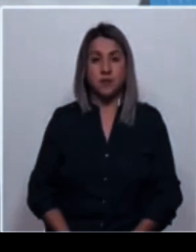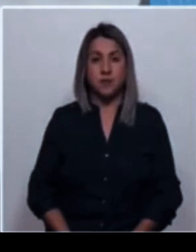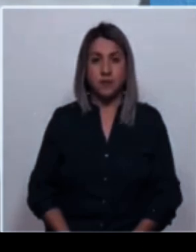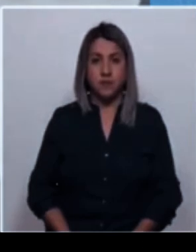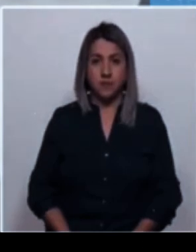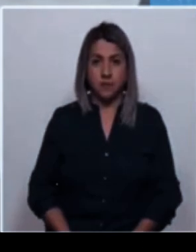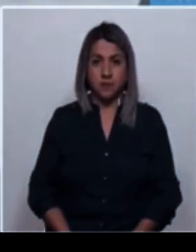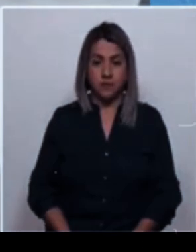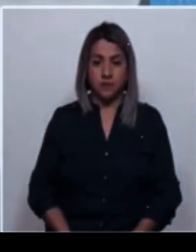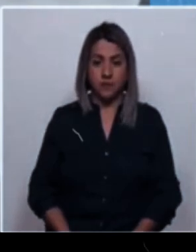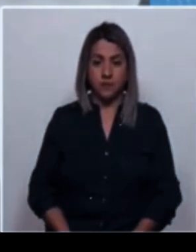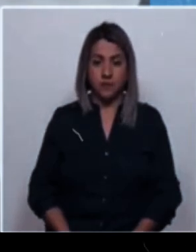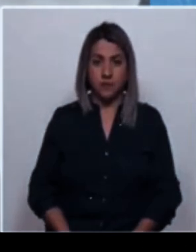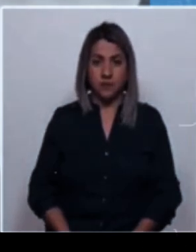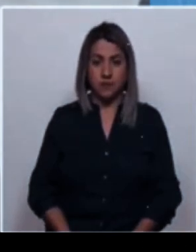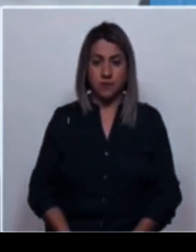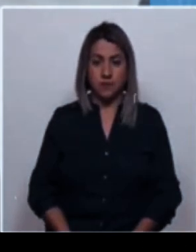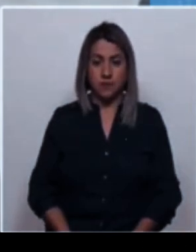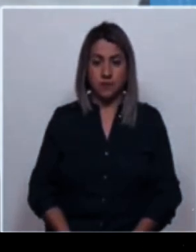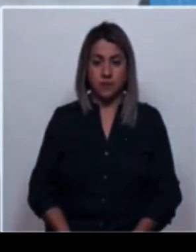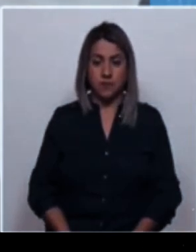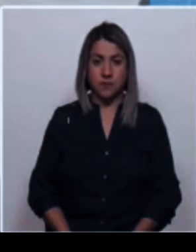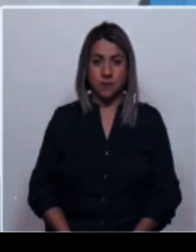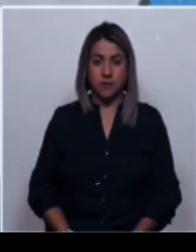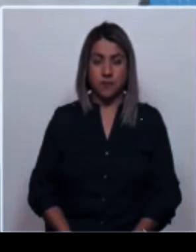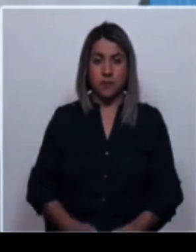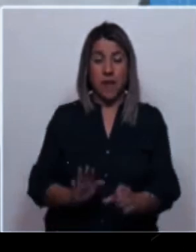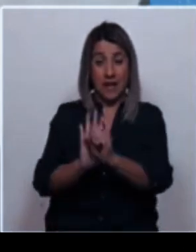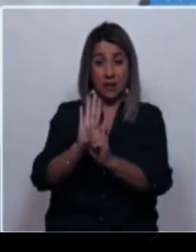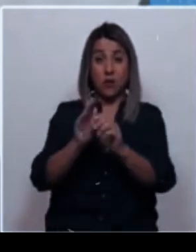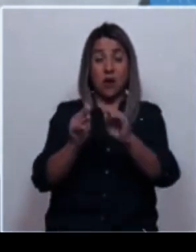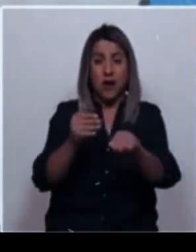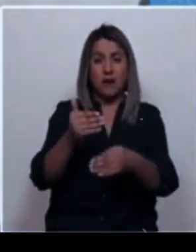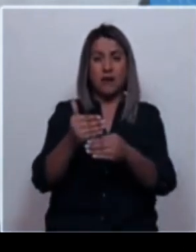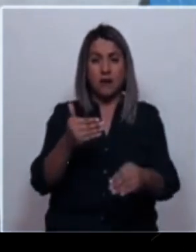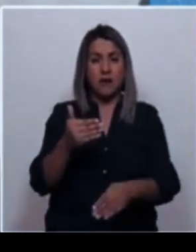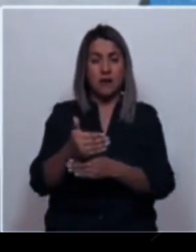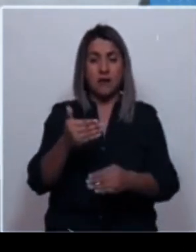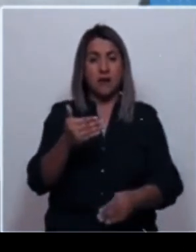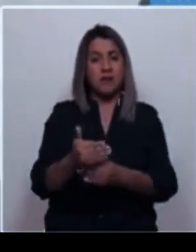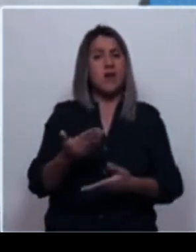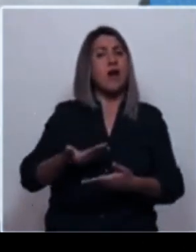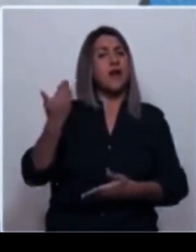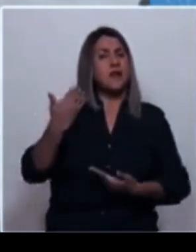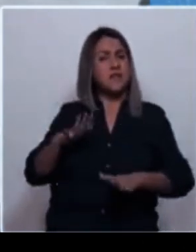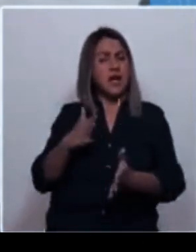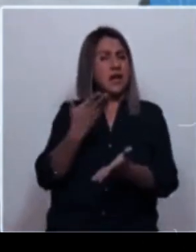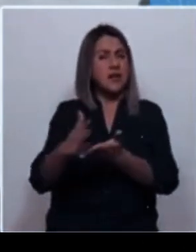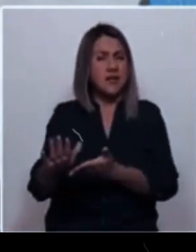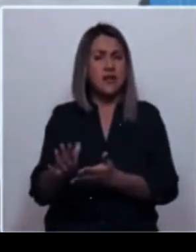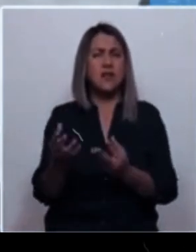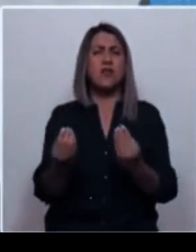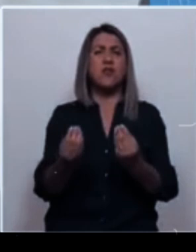en seguidos o sean sé que iba agregando artículos que ya fueron rechazados en este pleno como puede ocurrir esto